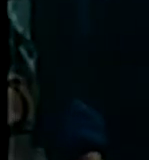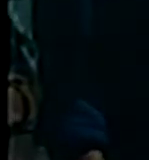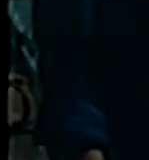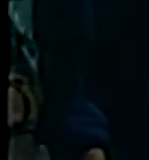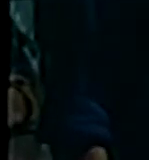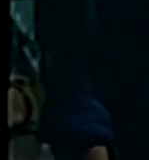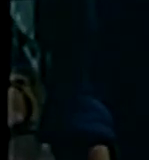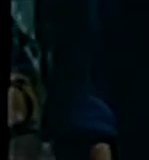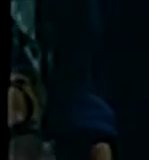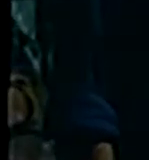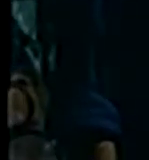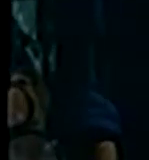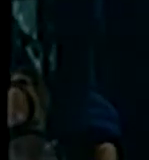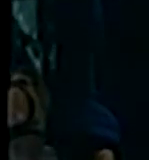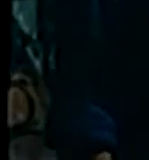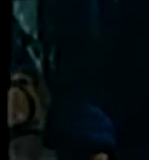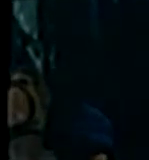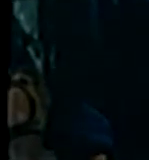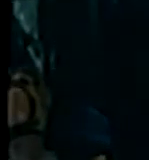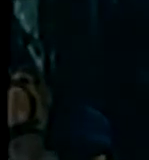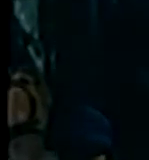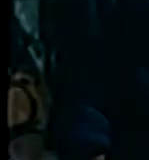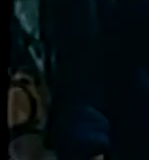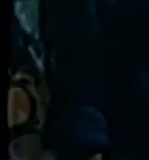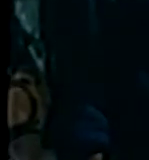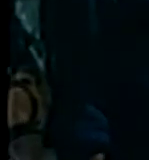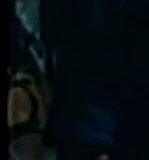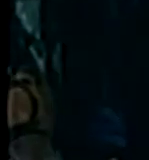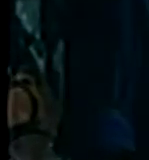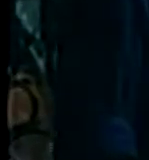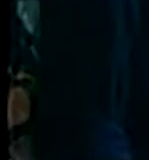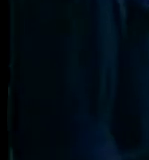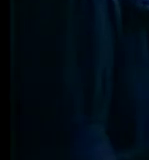más daño con la pluma que otros con la pistola.